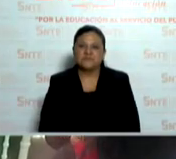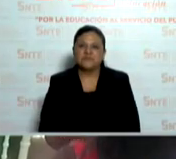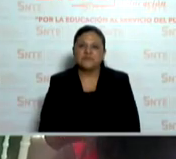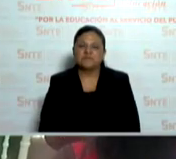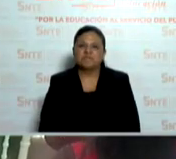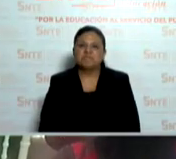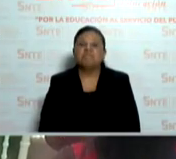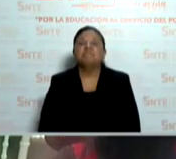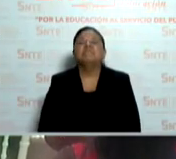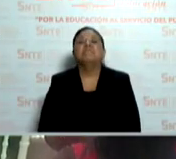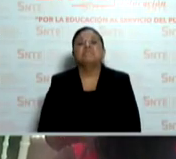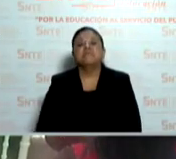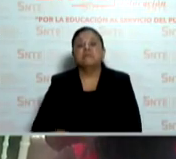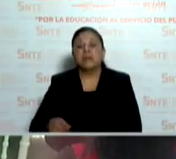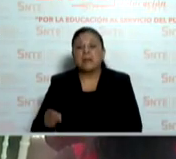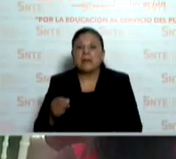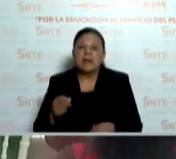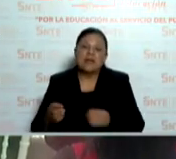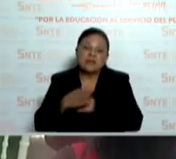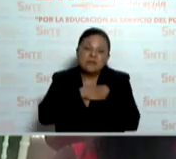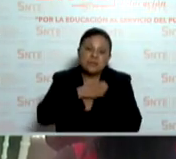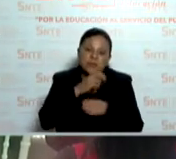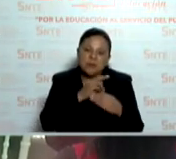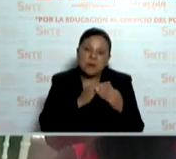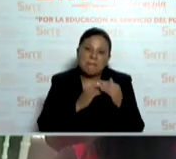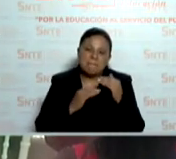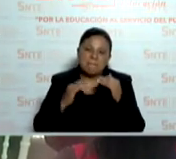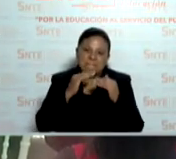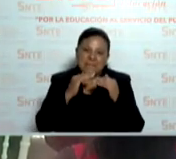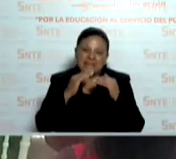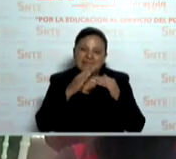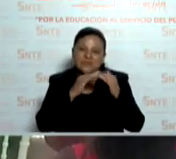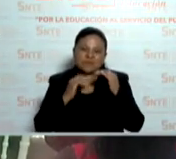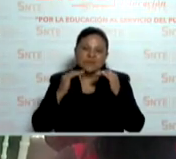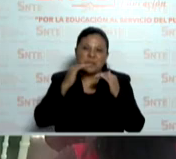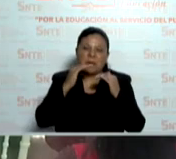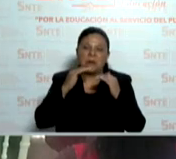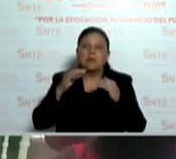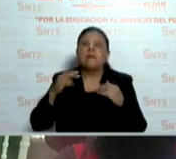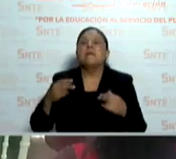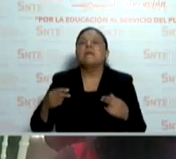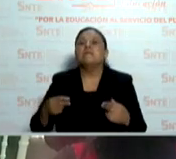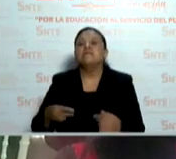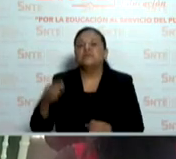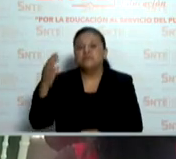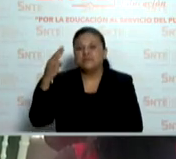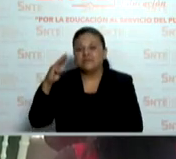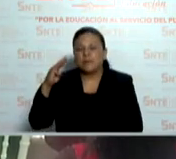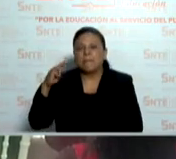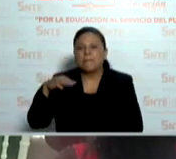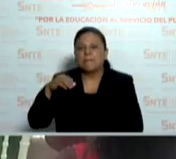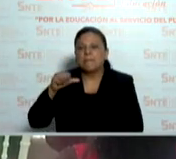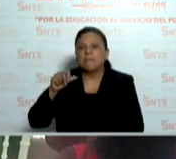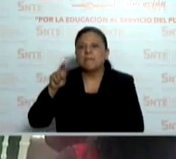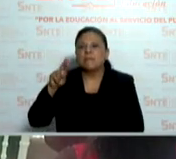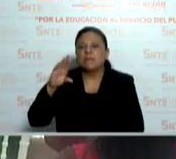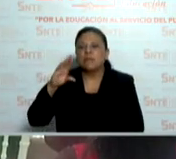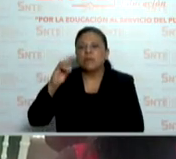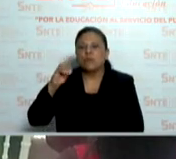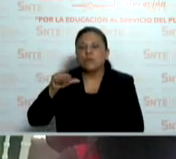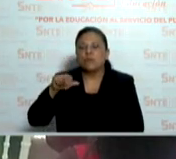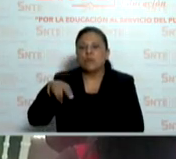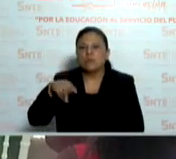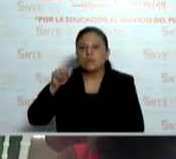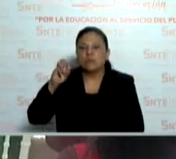Y de la categoría media superior, el profesor Marco Antonio García Delgadillo, sección 10 de